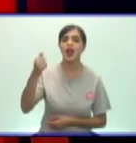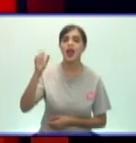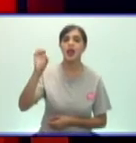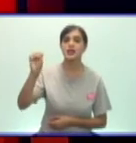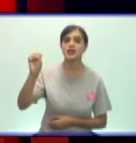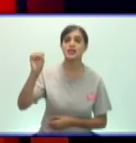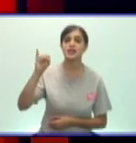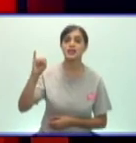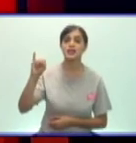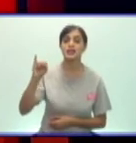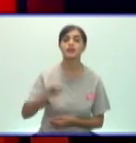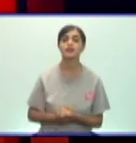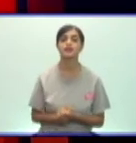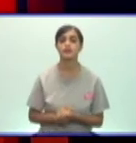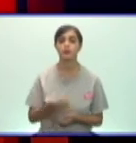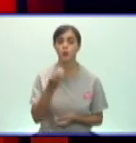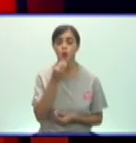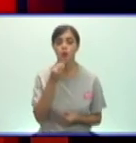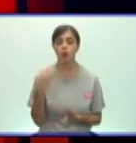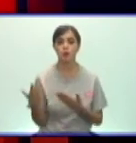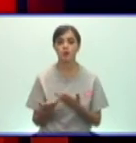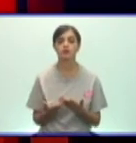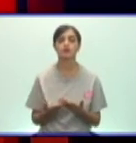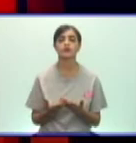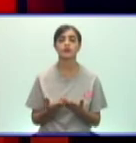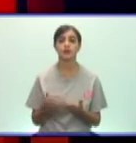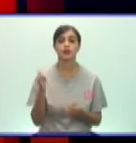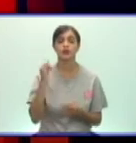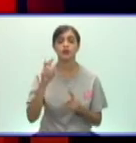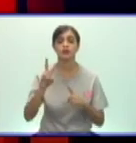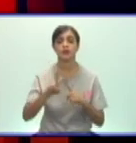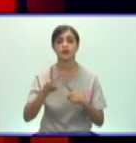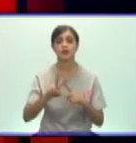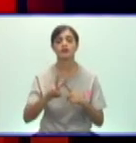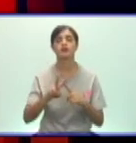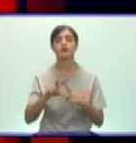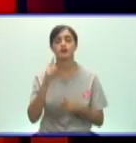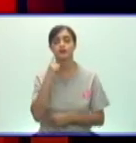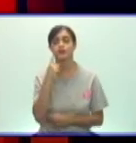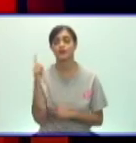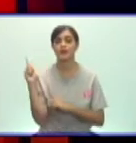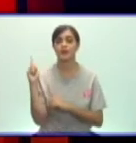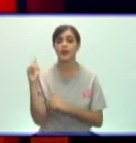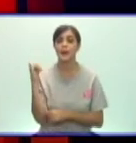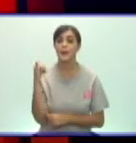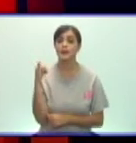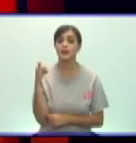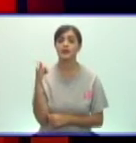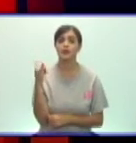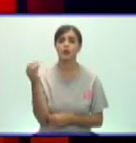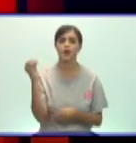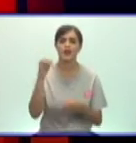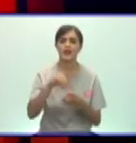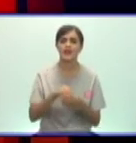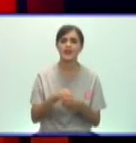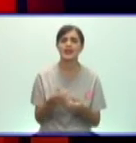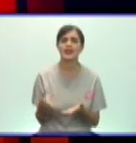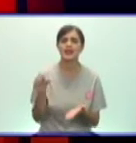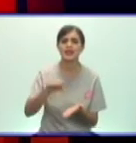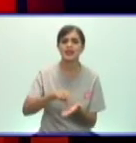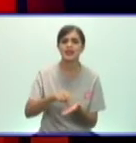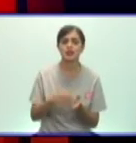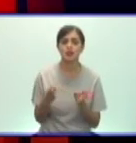pudimos poder compartir con ustedes desde acá de la televisión, pues fue sin lugar a dudas estos centros de concentración, pues no más